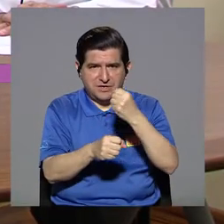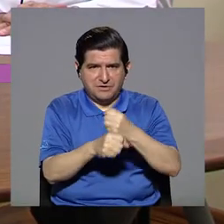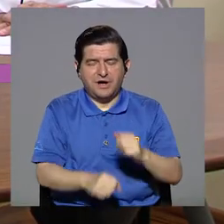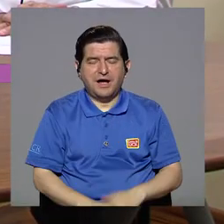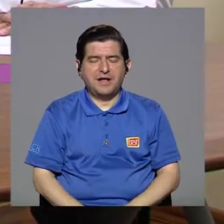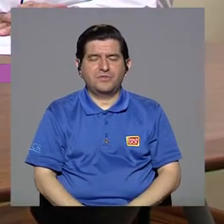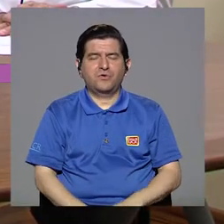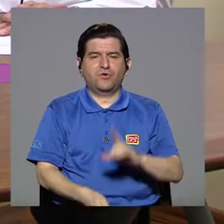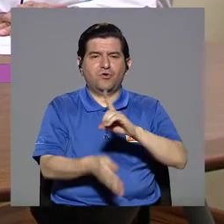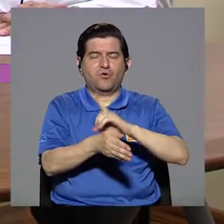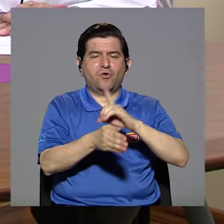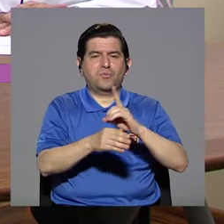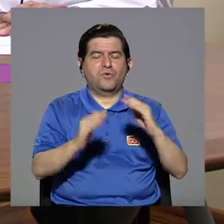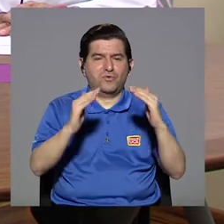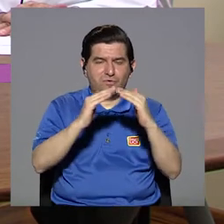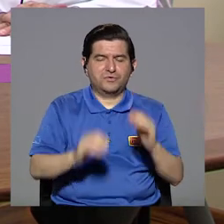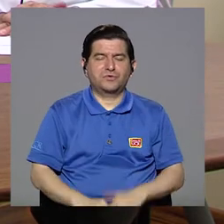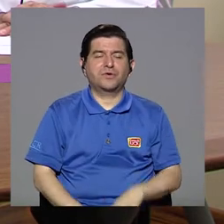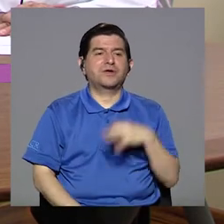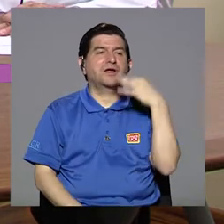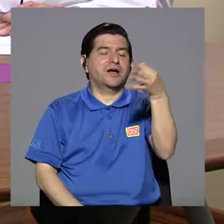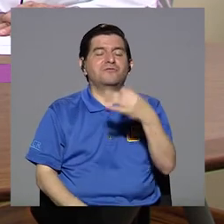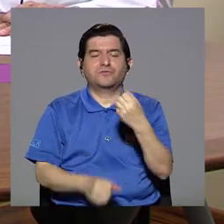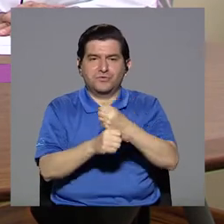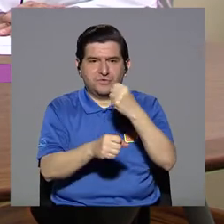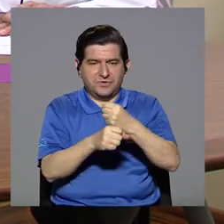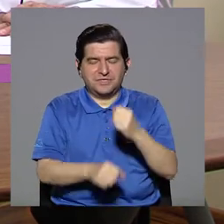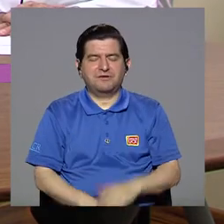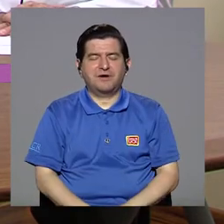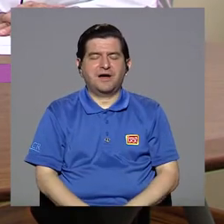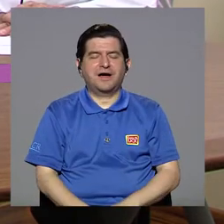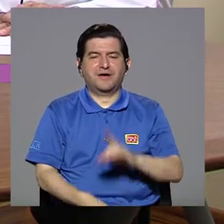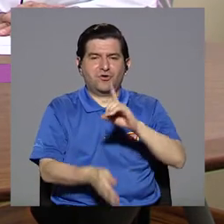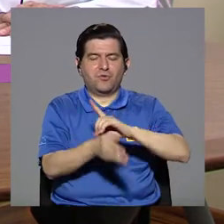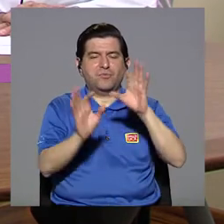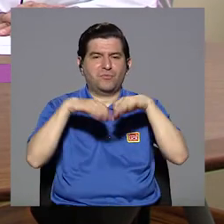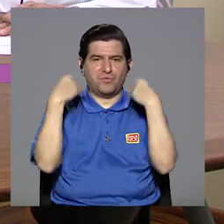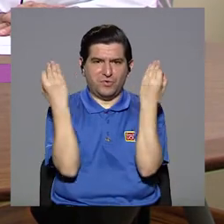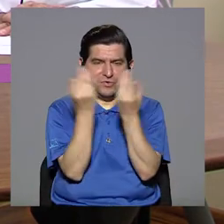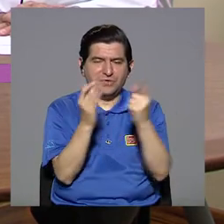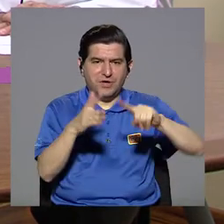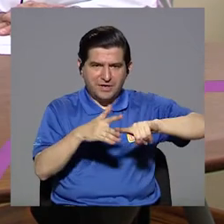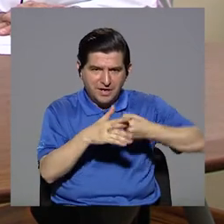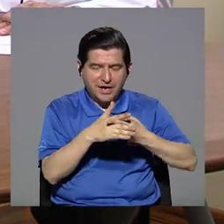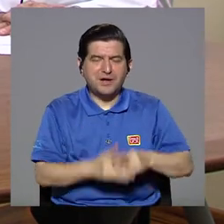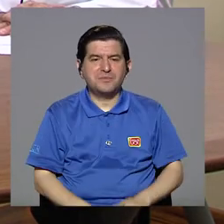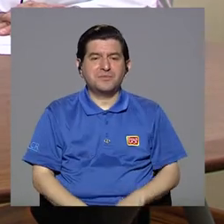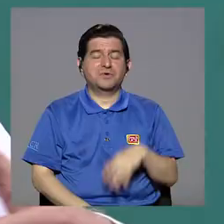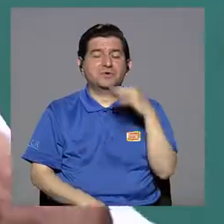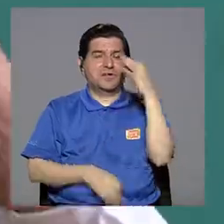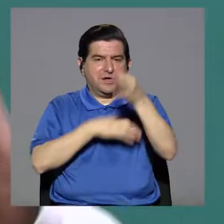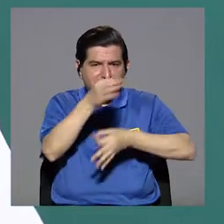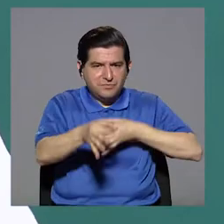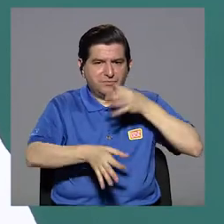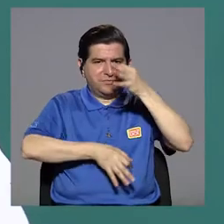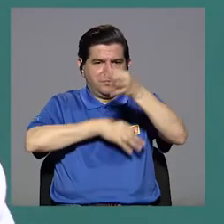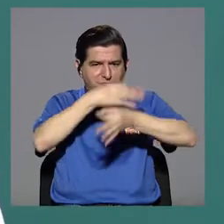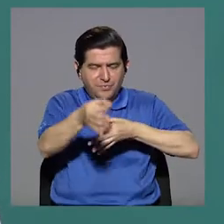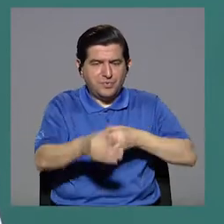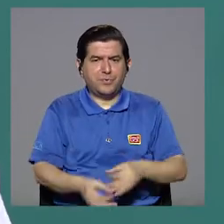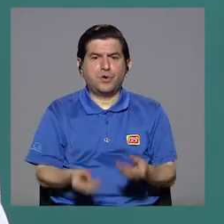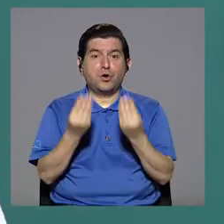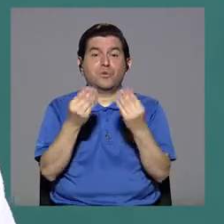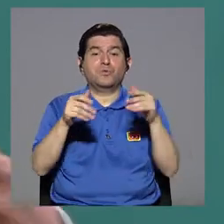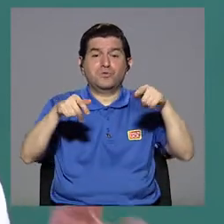residencias preparándose como medicina de medicina en familia y la parte de salud comunitaria empezaron a empezaron a tratar nuestro hospital